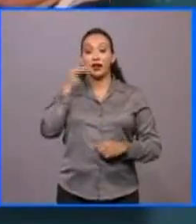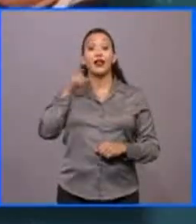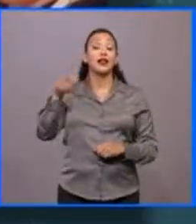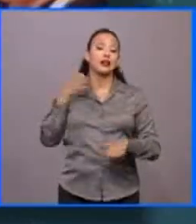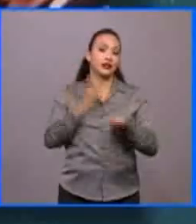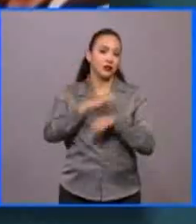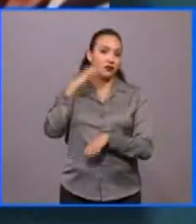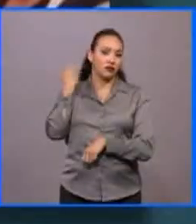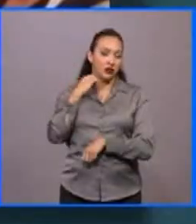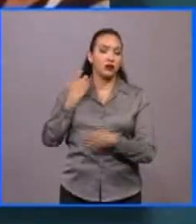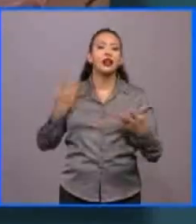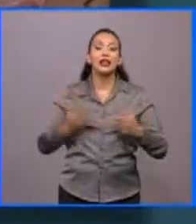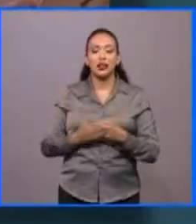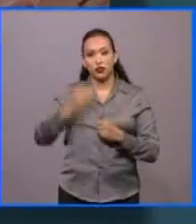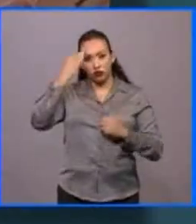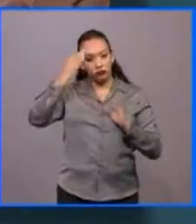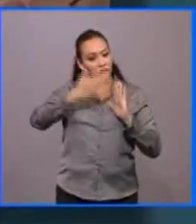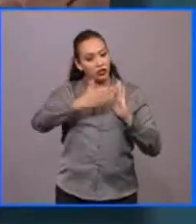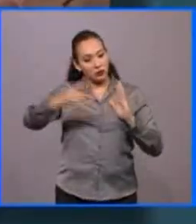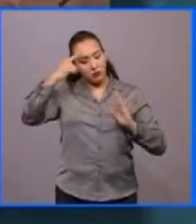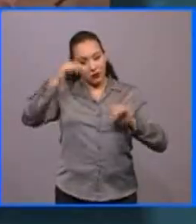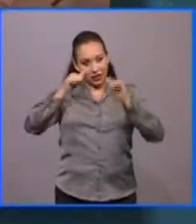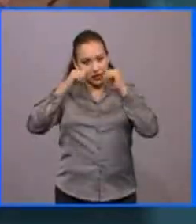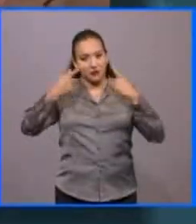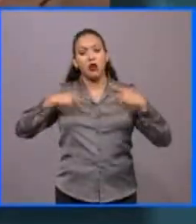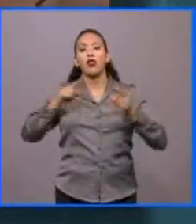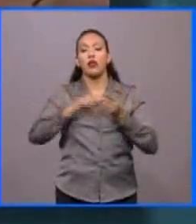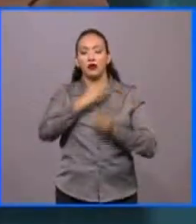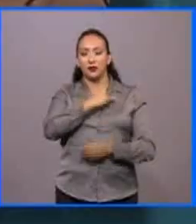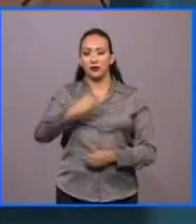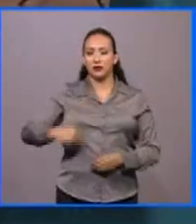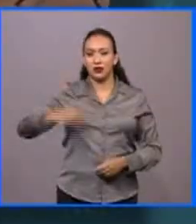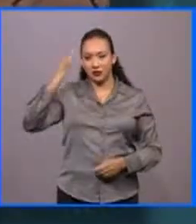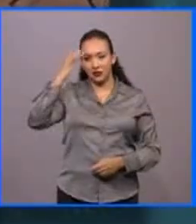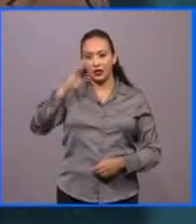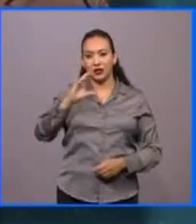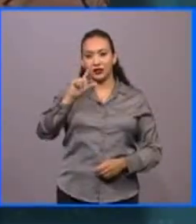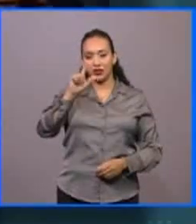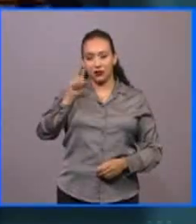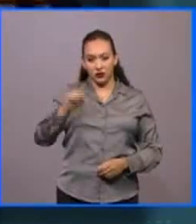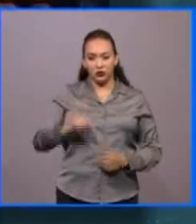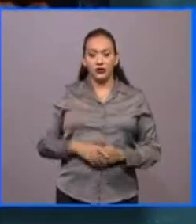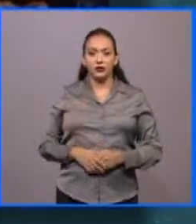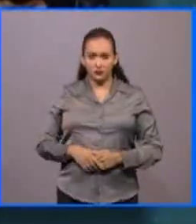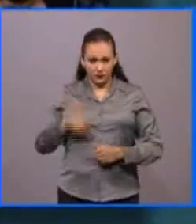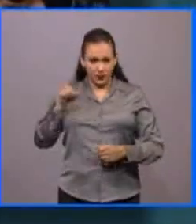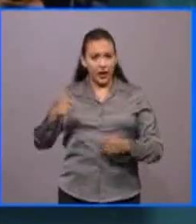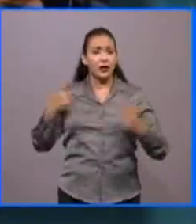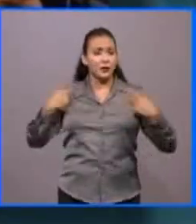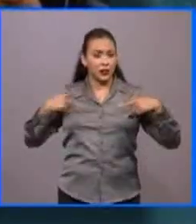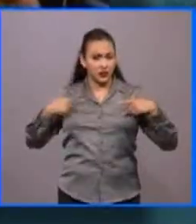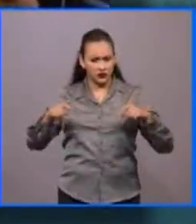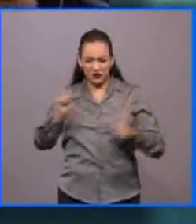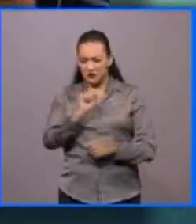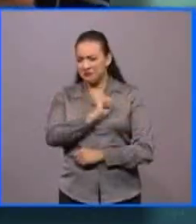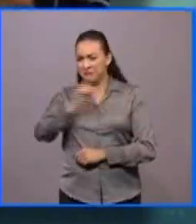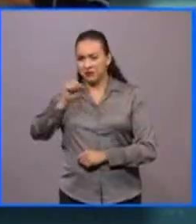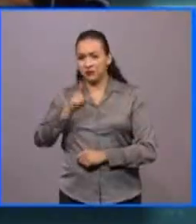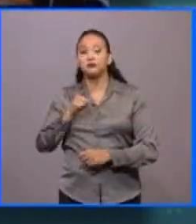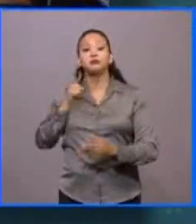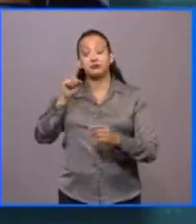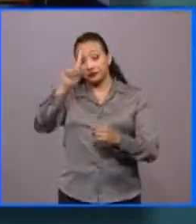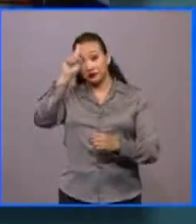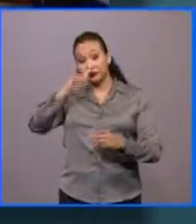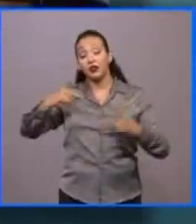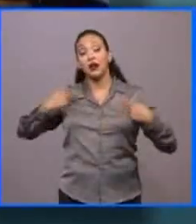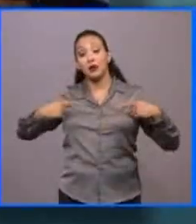Oaxaca realizó una jornada de atención ciudadana en el municipio de Santa Cruz Tacache de Mina, en la que personal especializado asesoró a